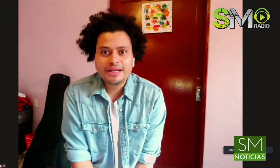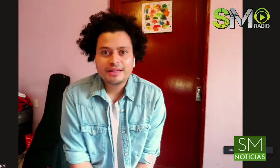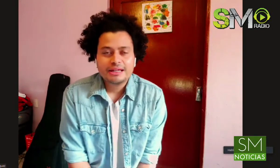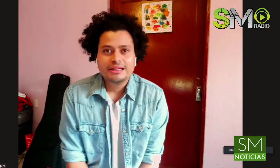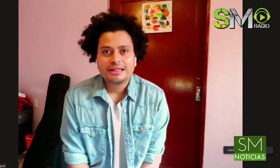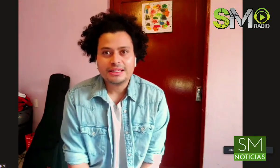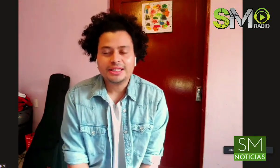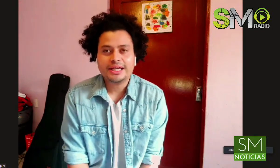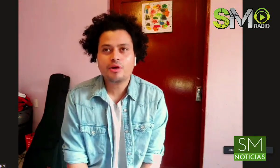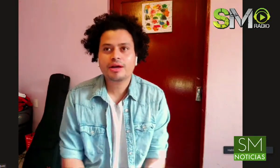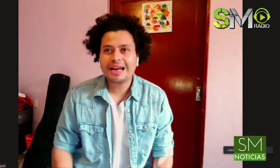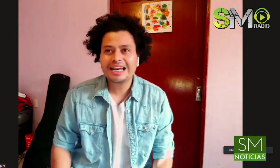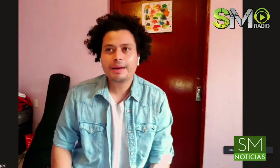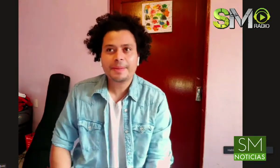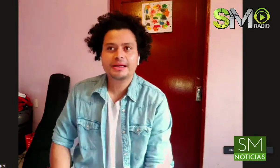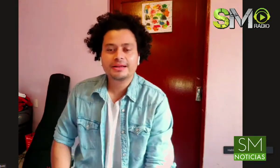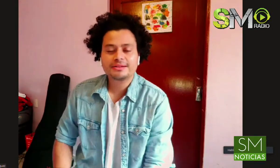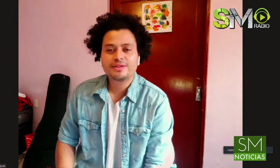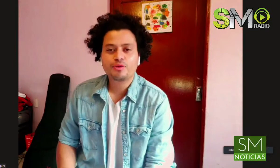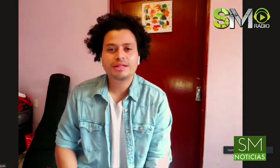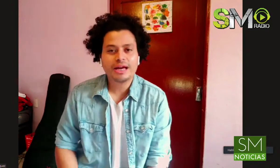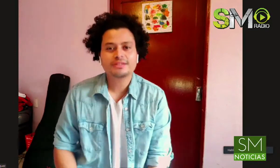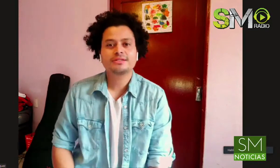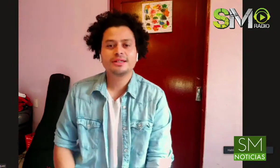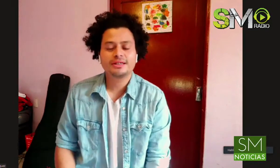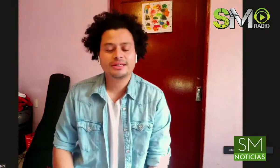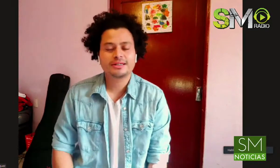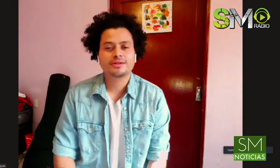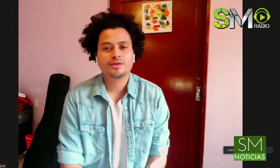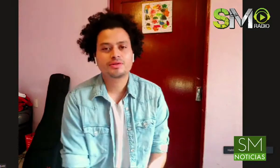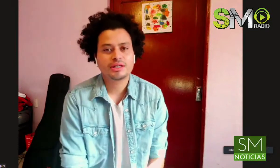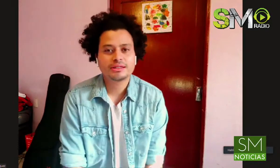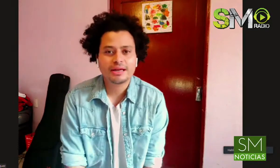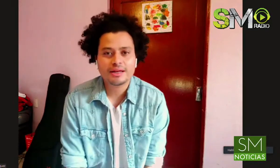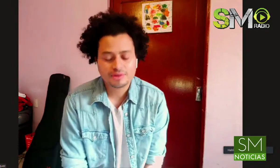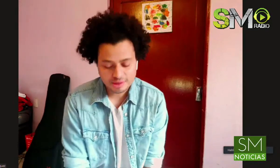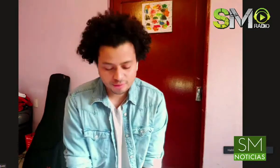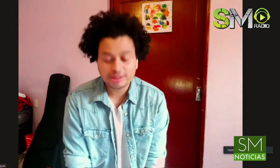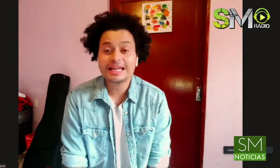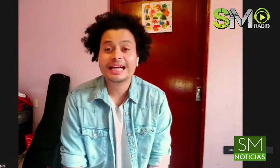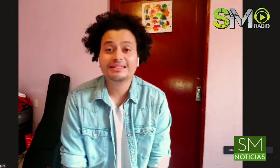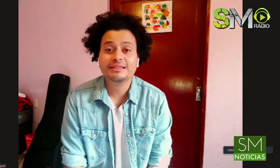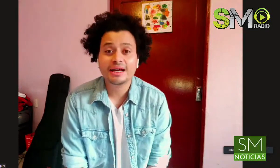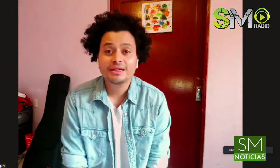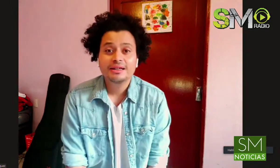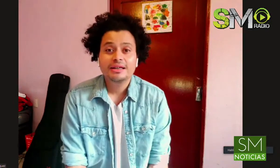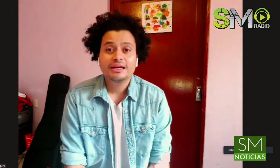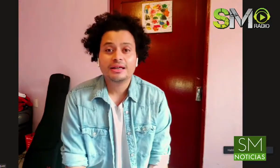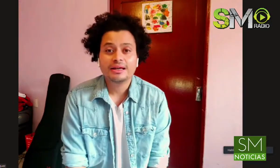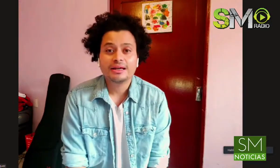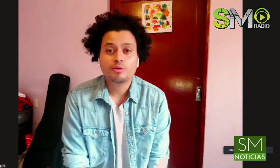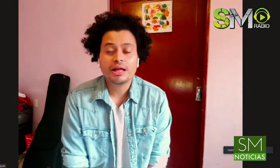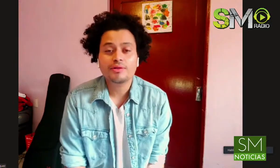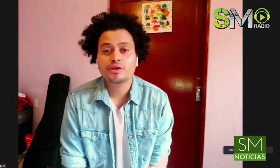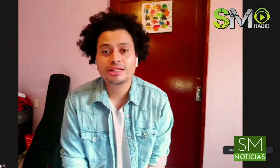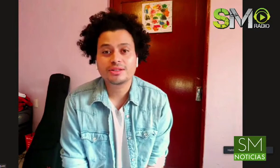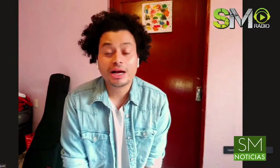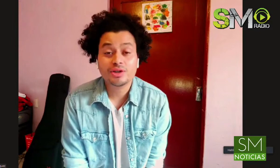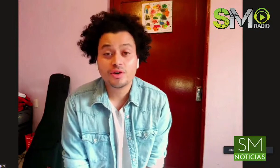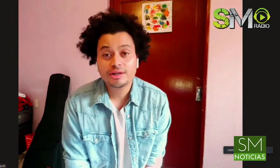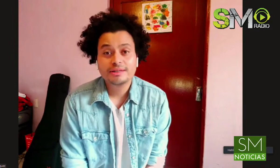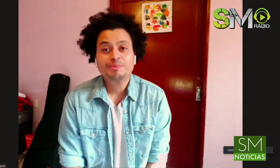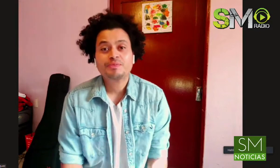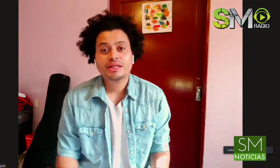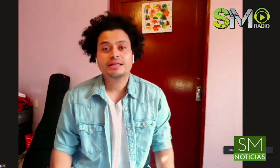vía streaming, y creo que vale la pena disfrutar con nuestros seres queridos y disfrutar en casita, cuidándonos en